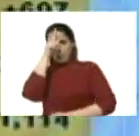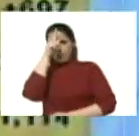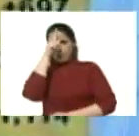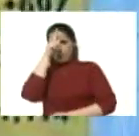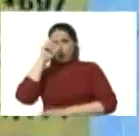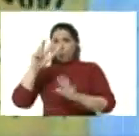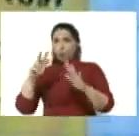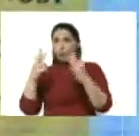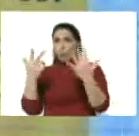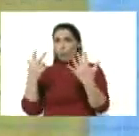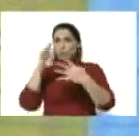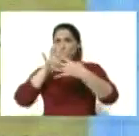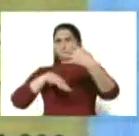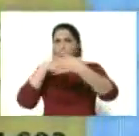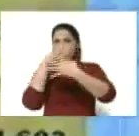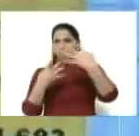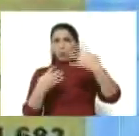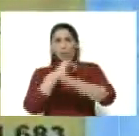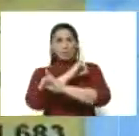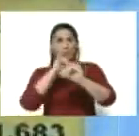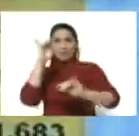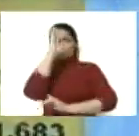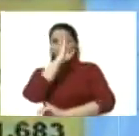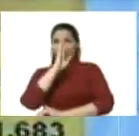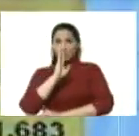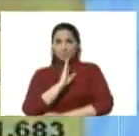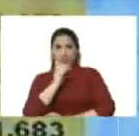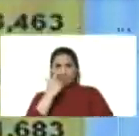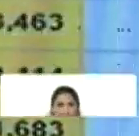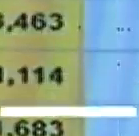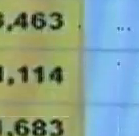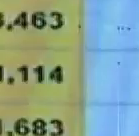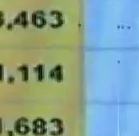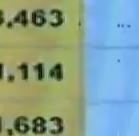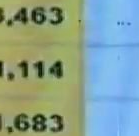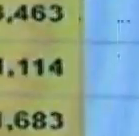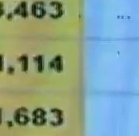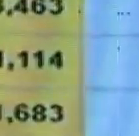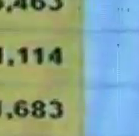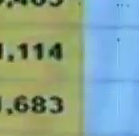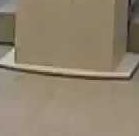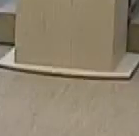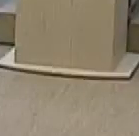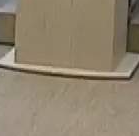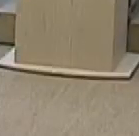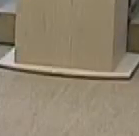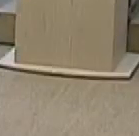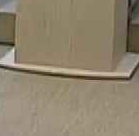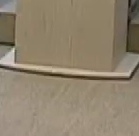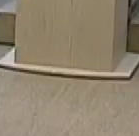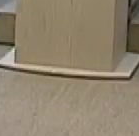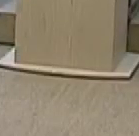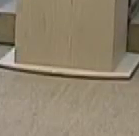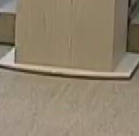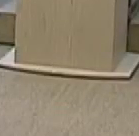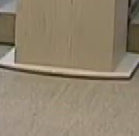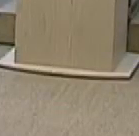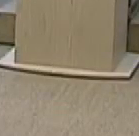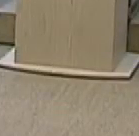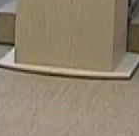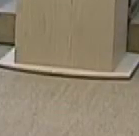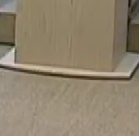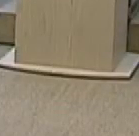En el octavo lugar, ya está Brasil, país vecino de Venezuela, y por eso permanentemente